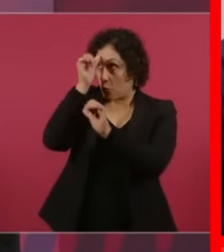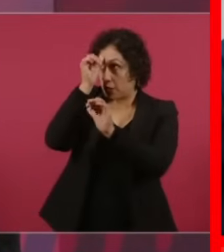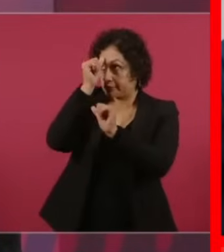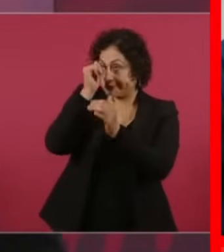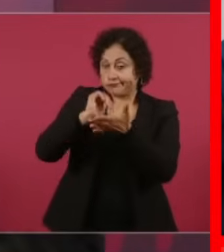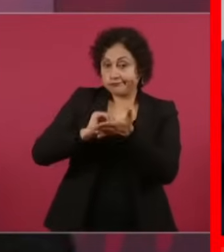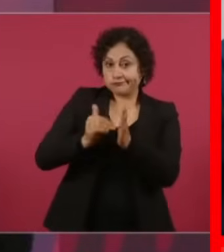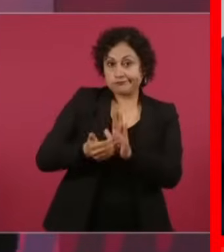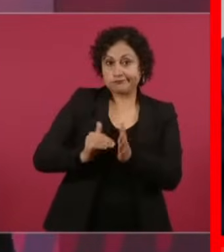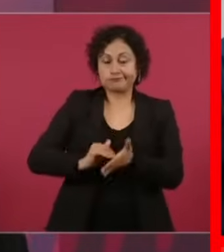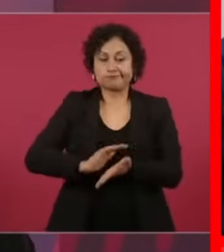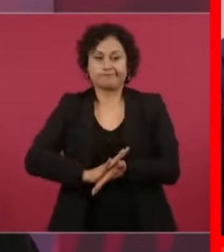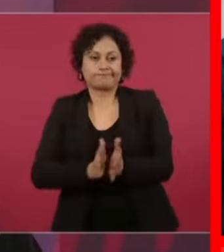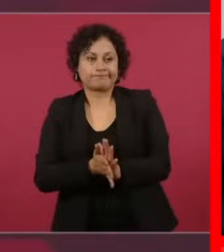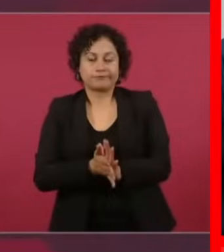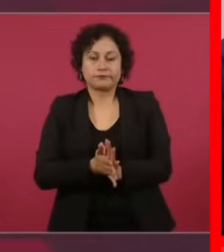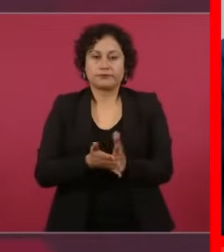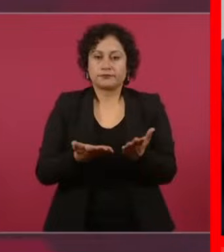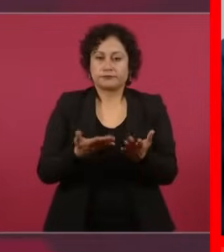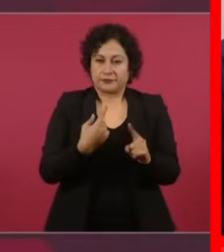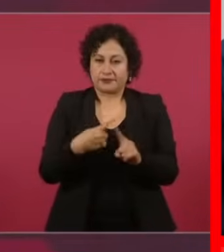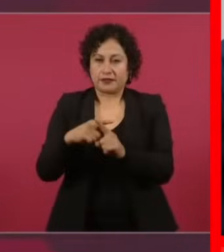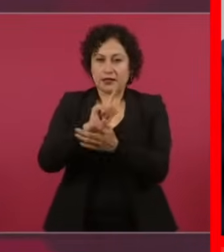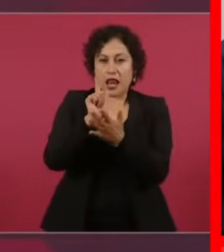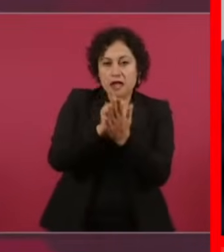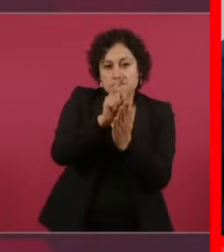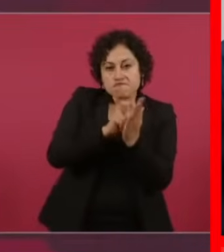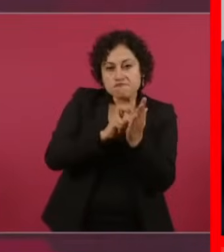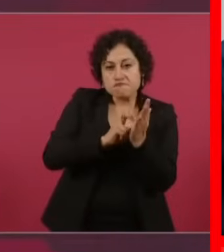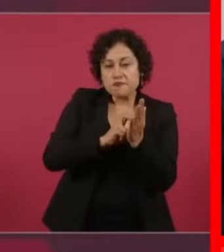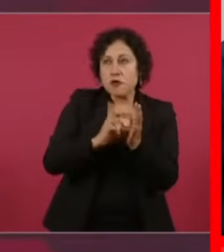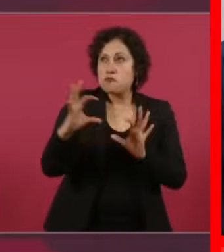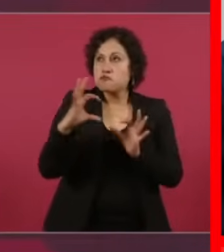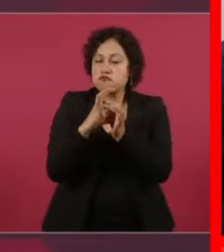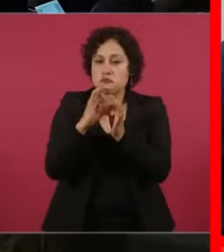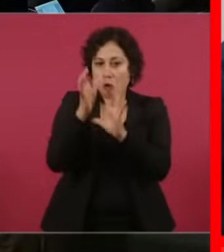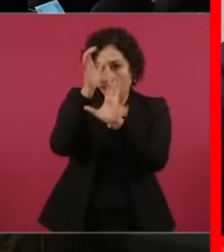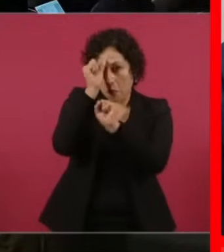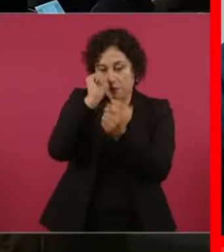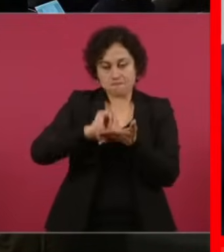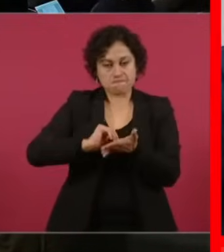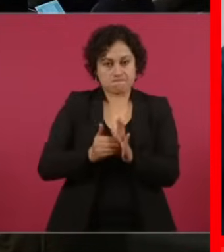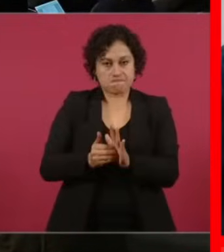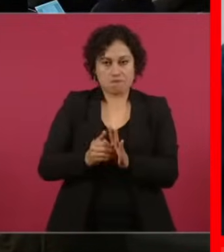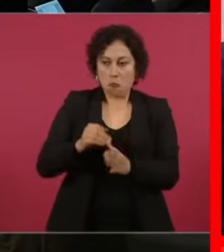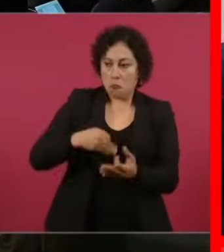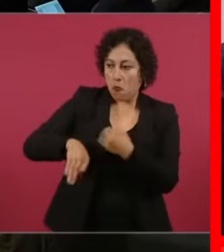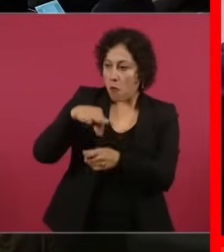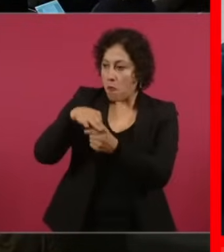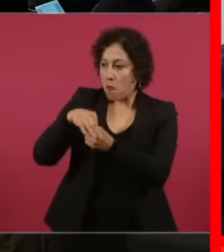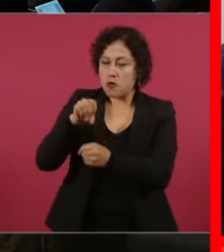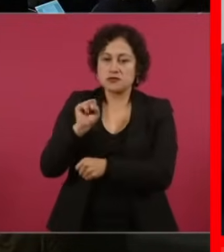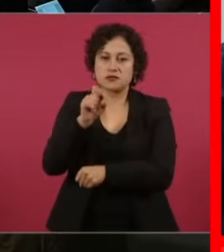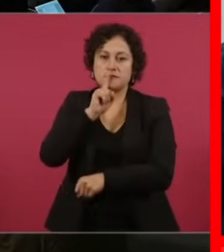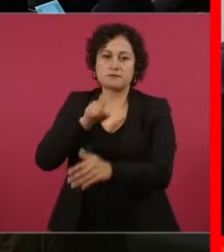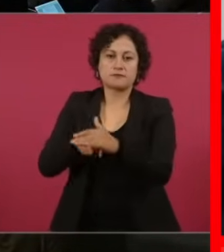y acaba con esta bola de pandilleros de la oposición. Antes de poner la información, los invitamos a que se suscriban